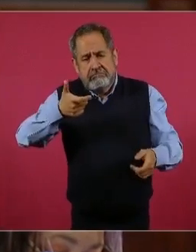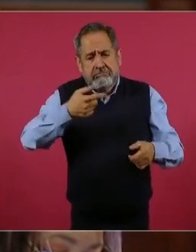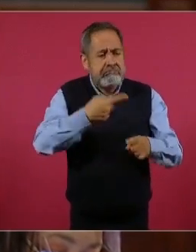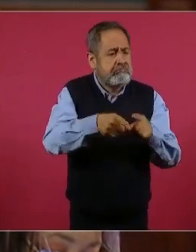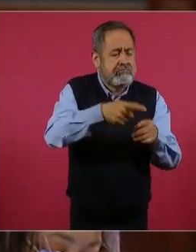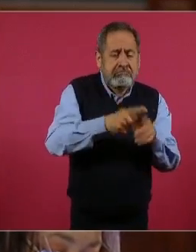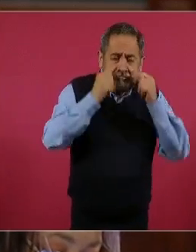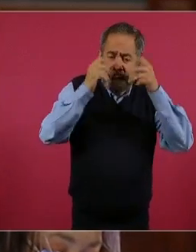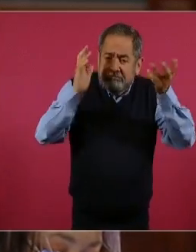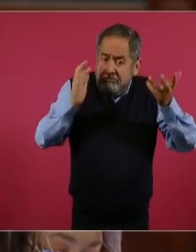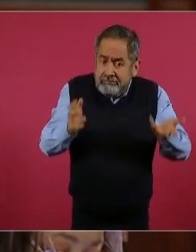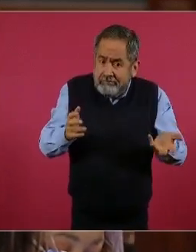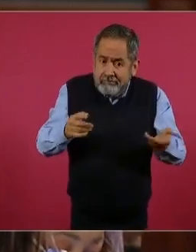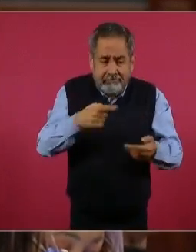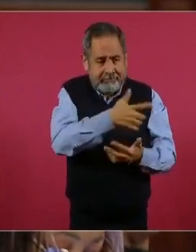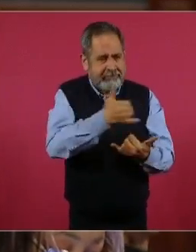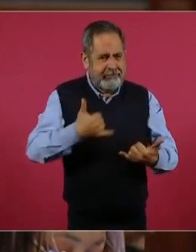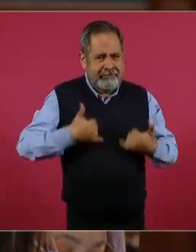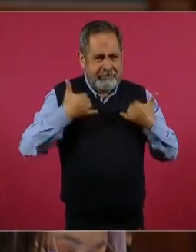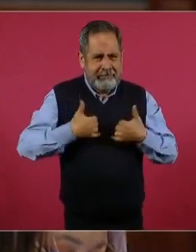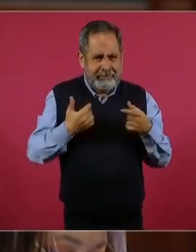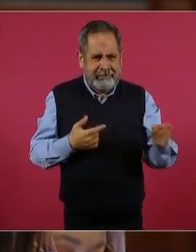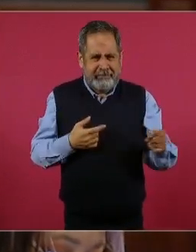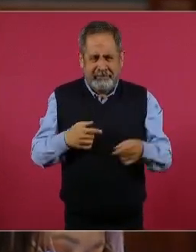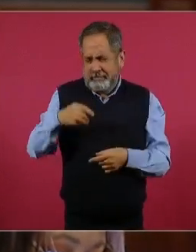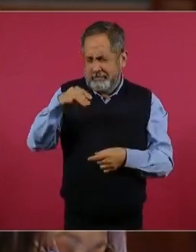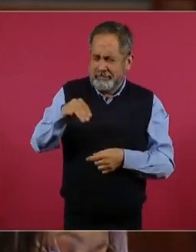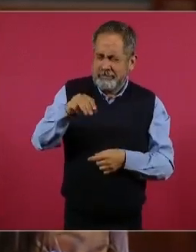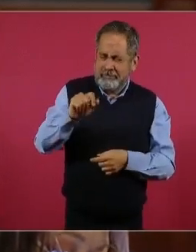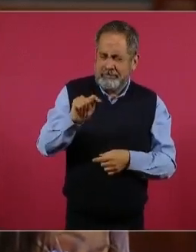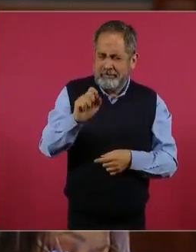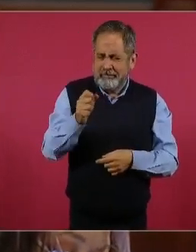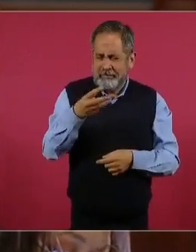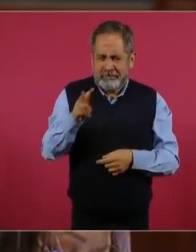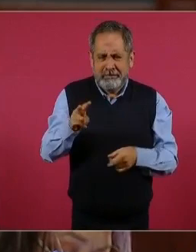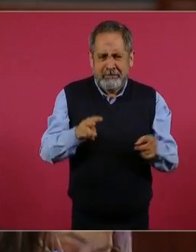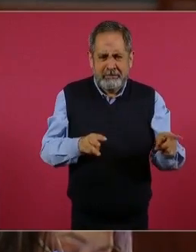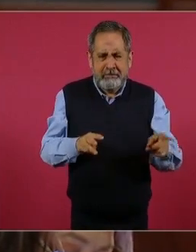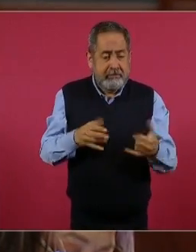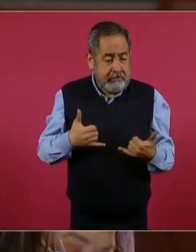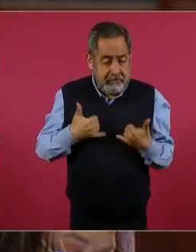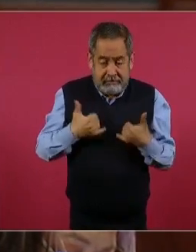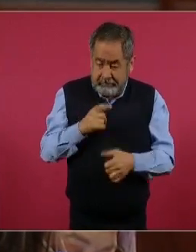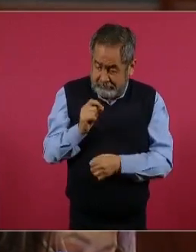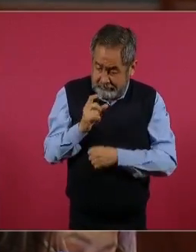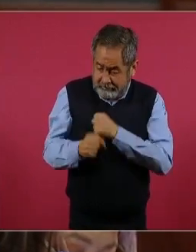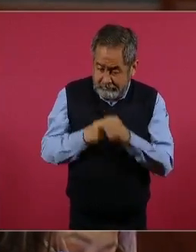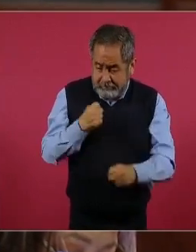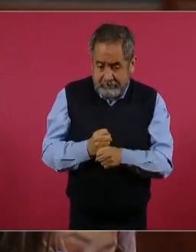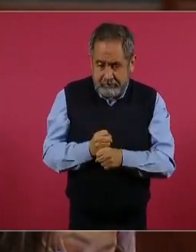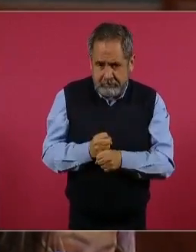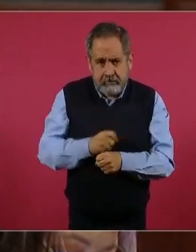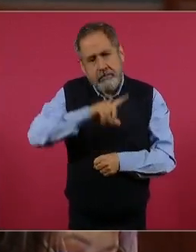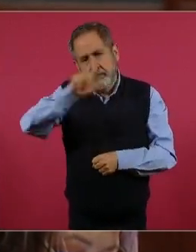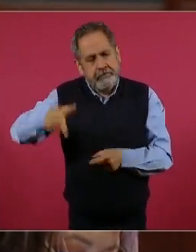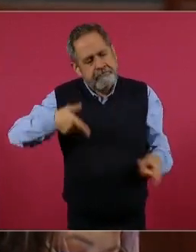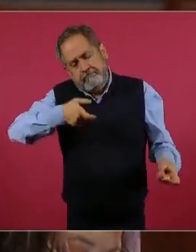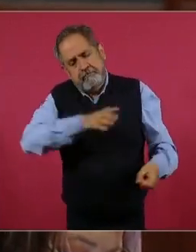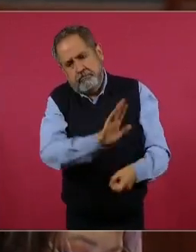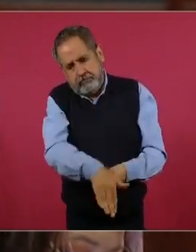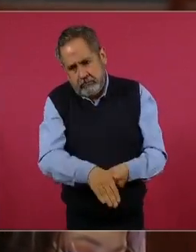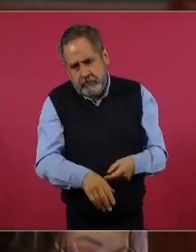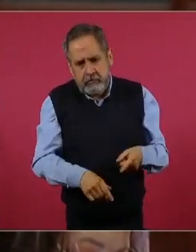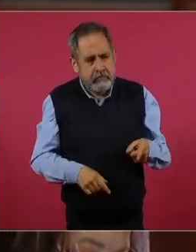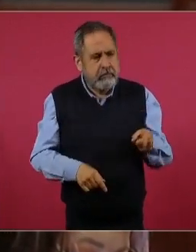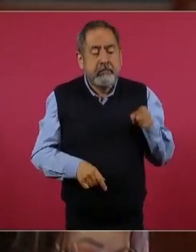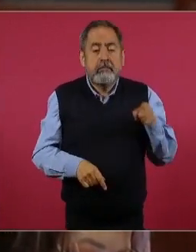Este muchacho de Matthew, de 20 años, que fue abatido, no